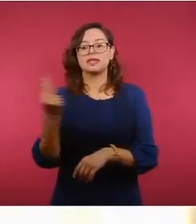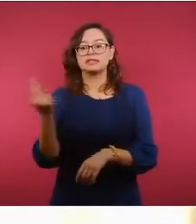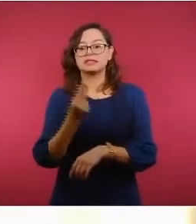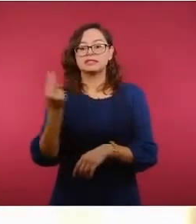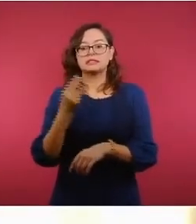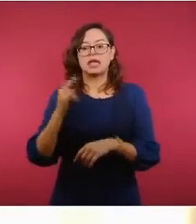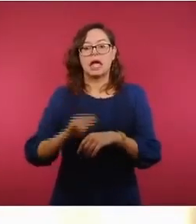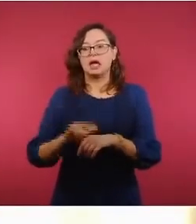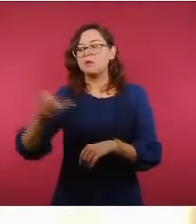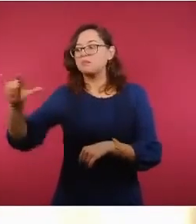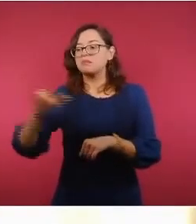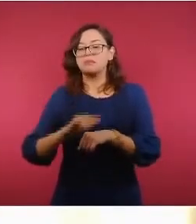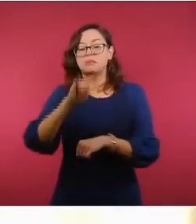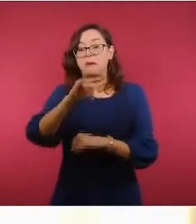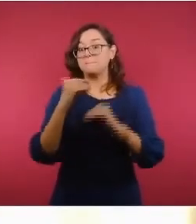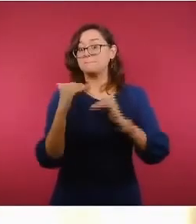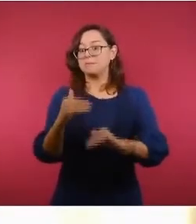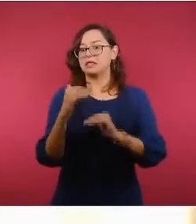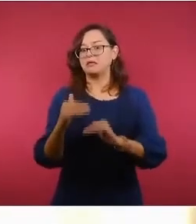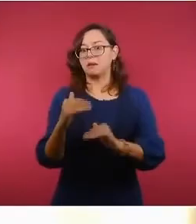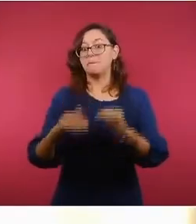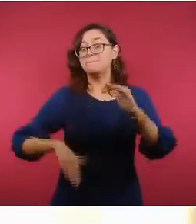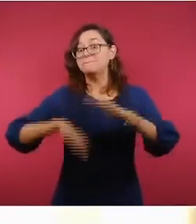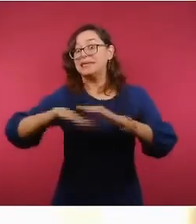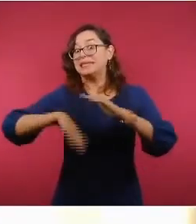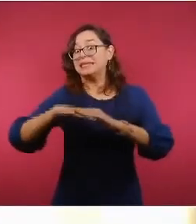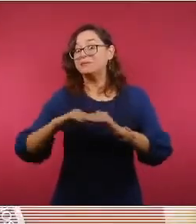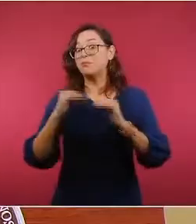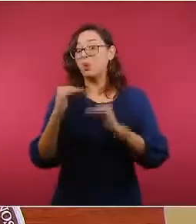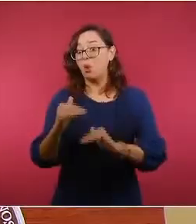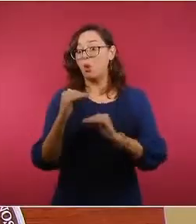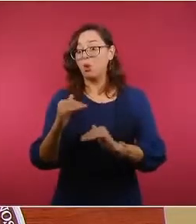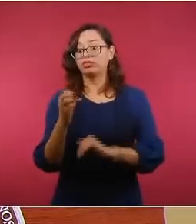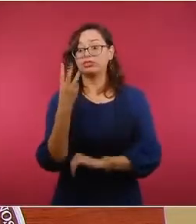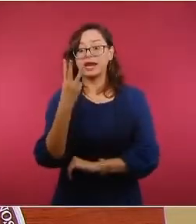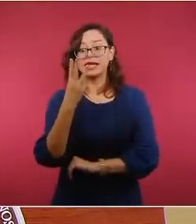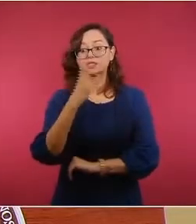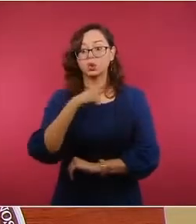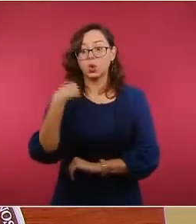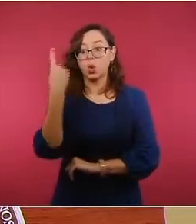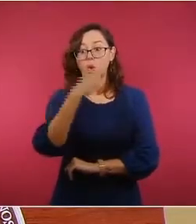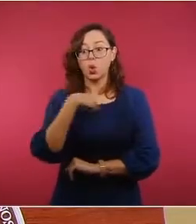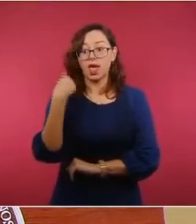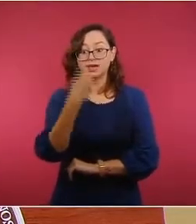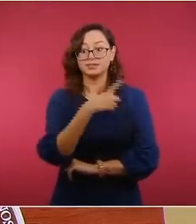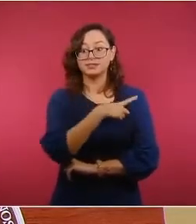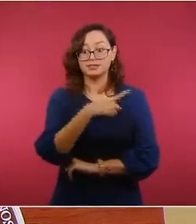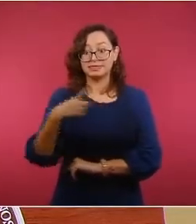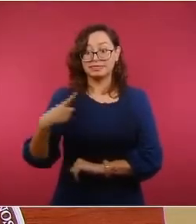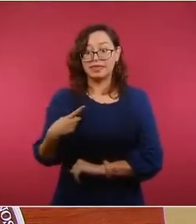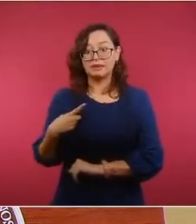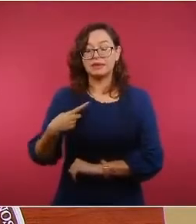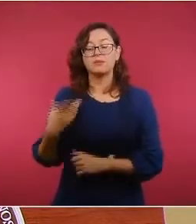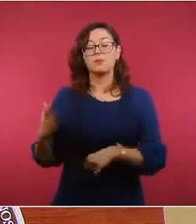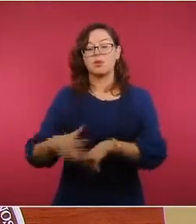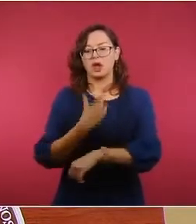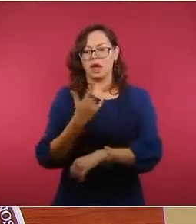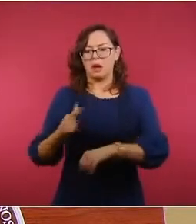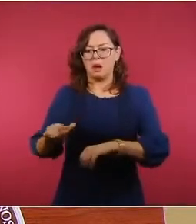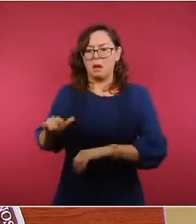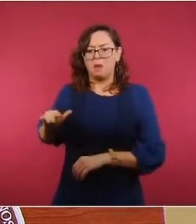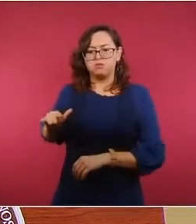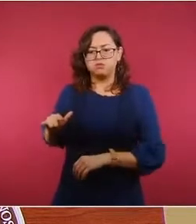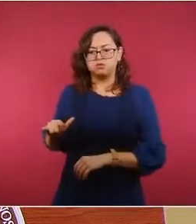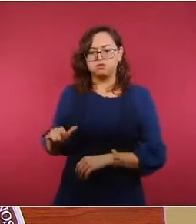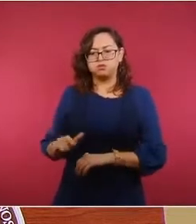3 horas mínimo. cuesta mucho levantarlo